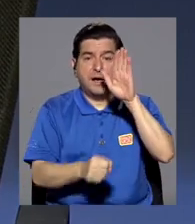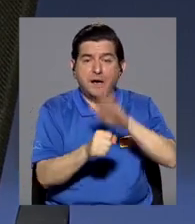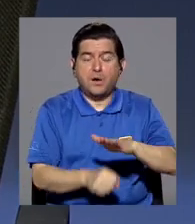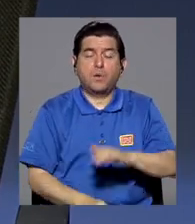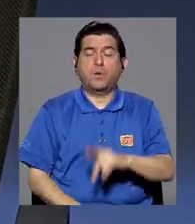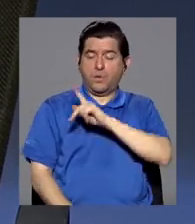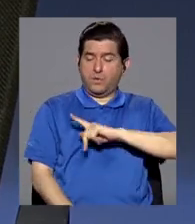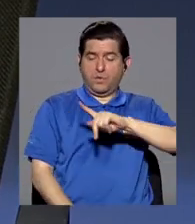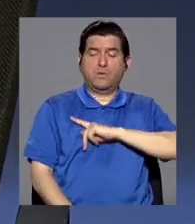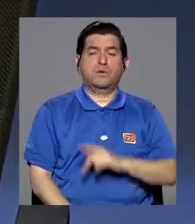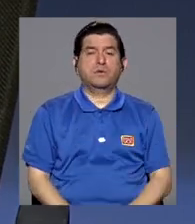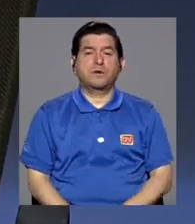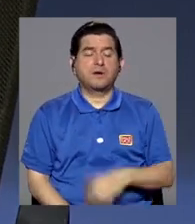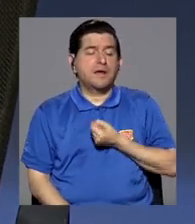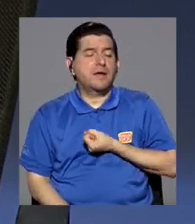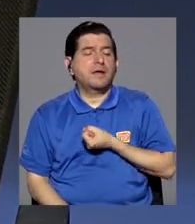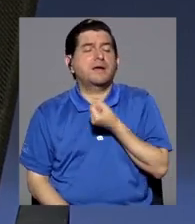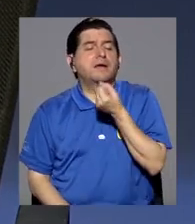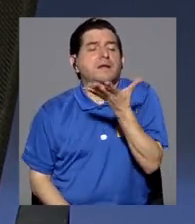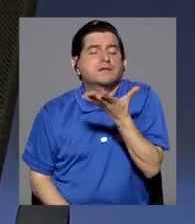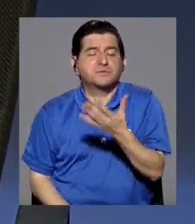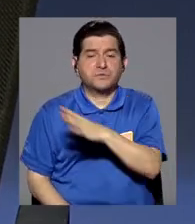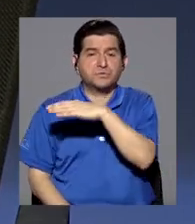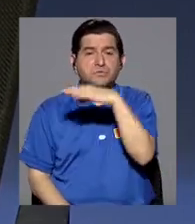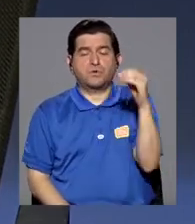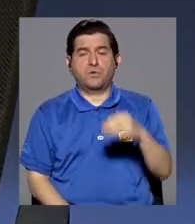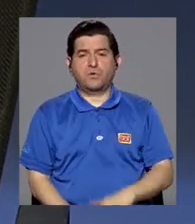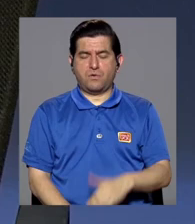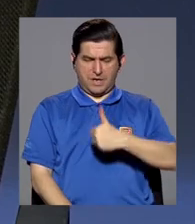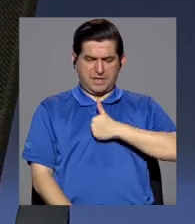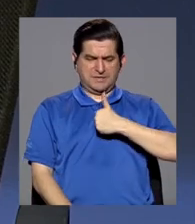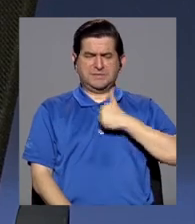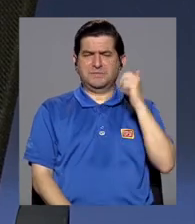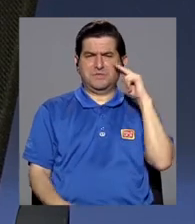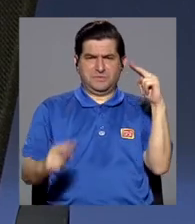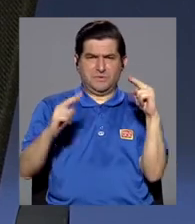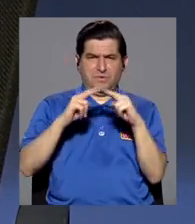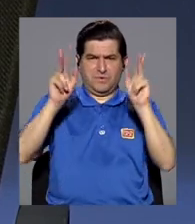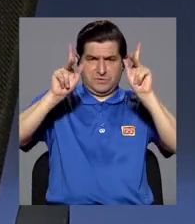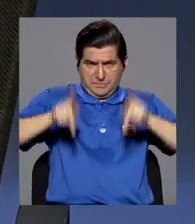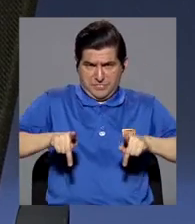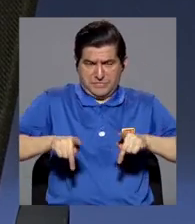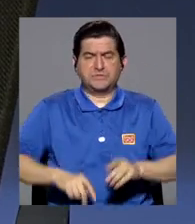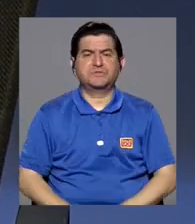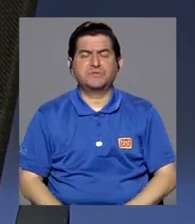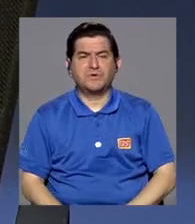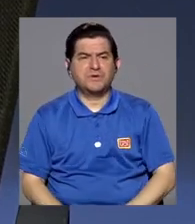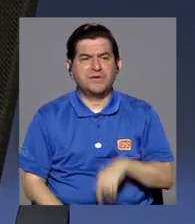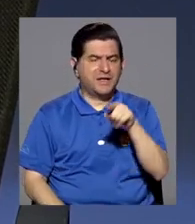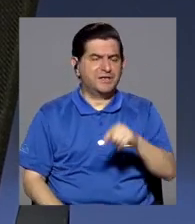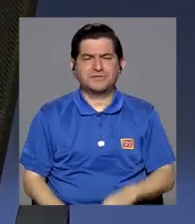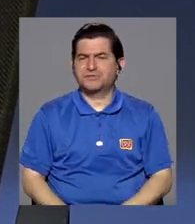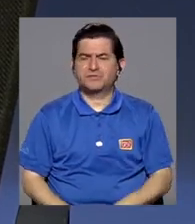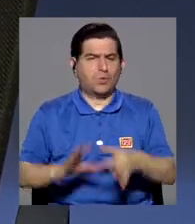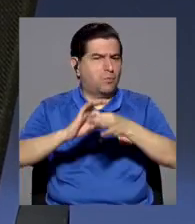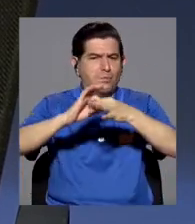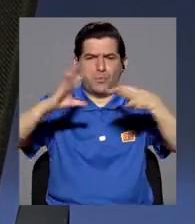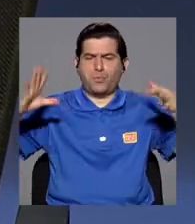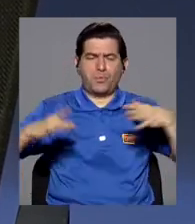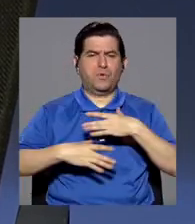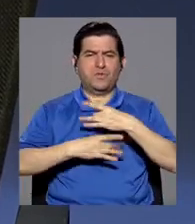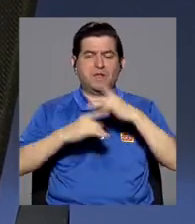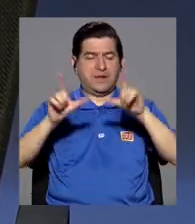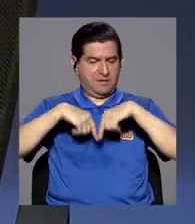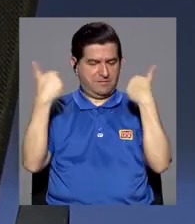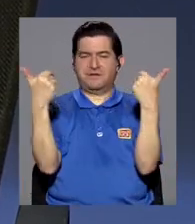compromiso personal en esta forma de expresarme o de de auto conocerme más como persona esto no se desvincula de